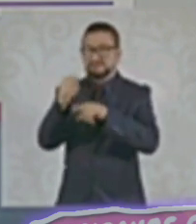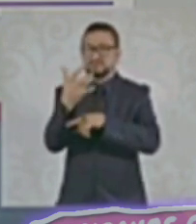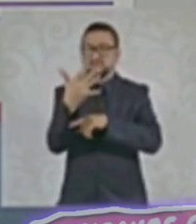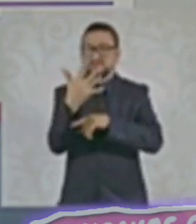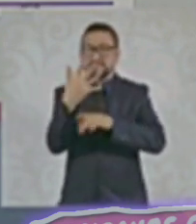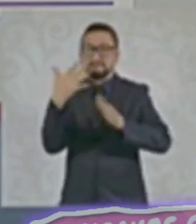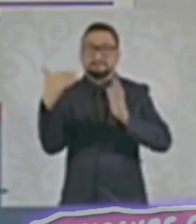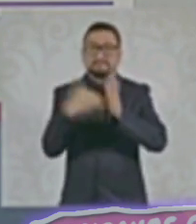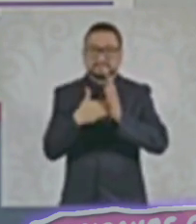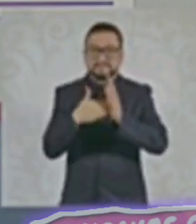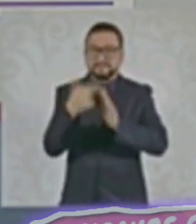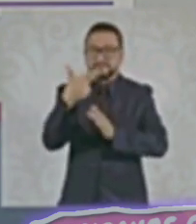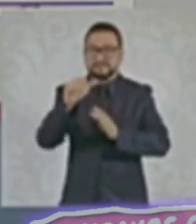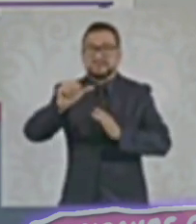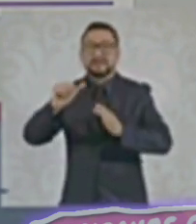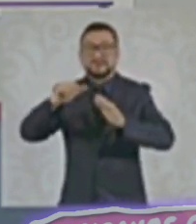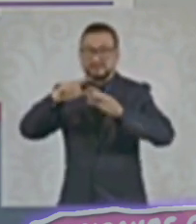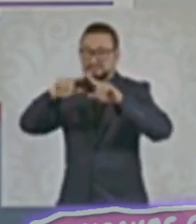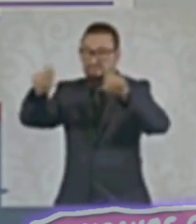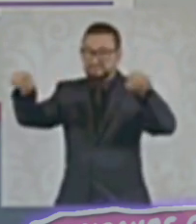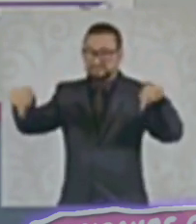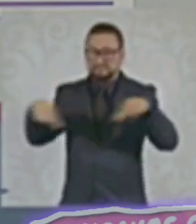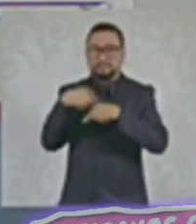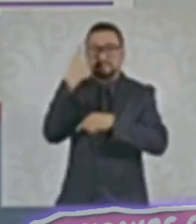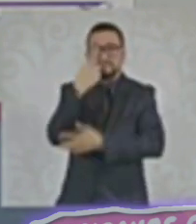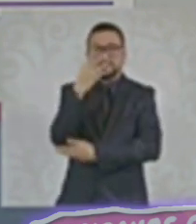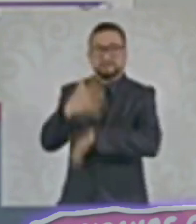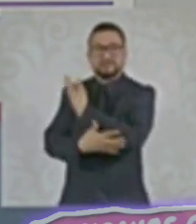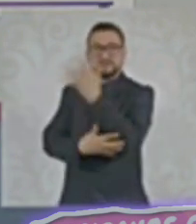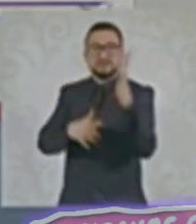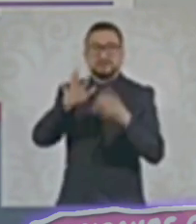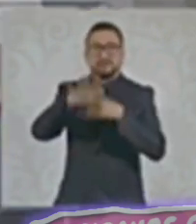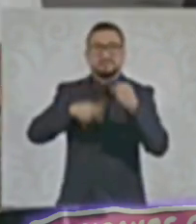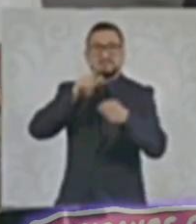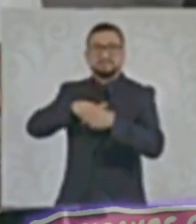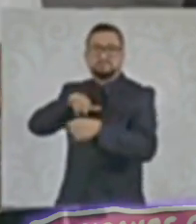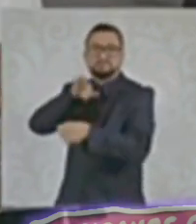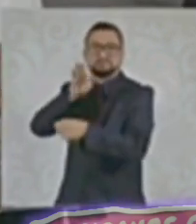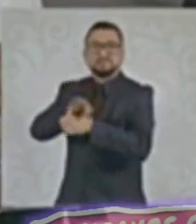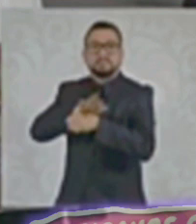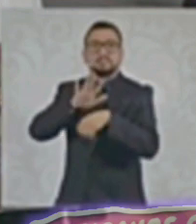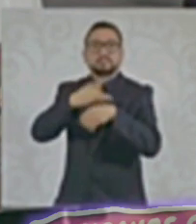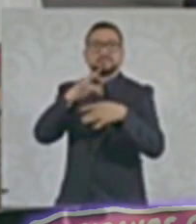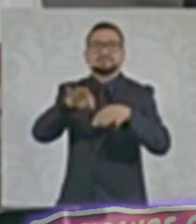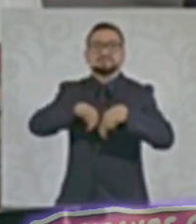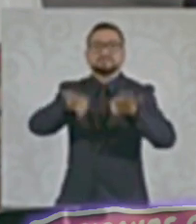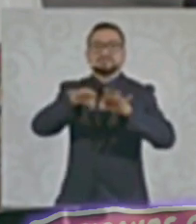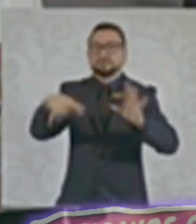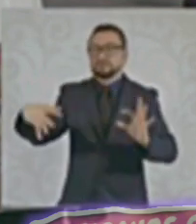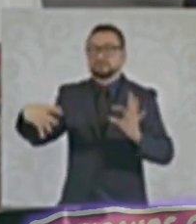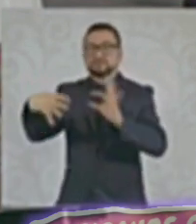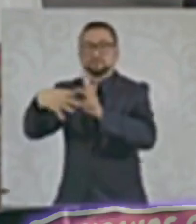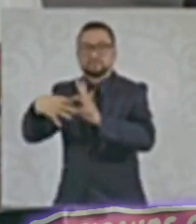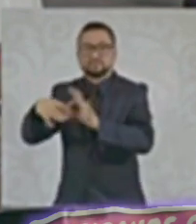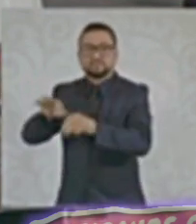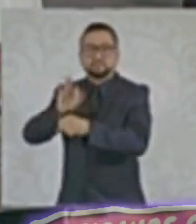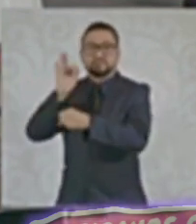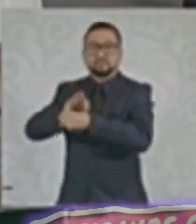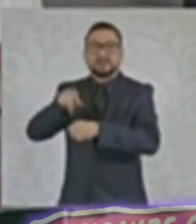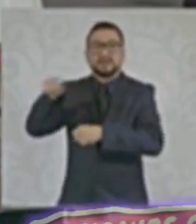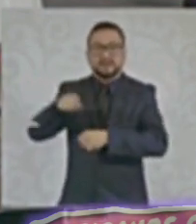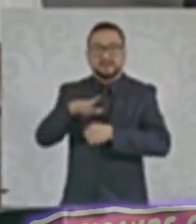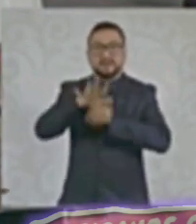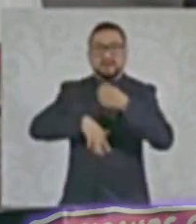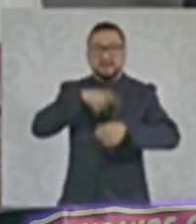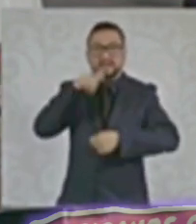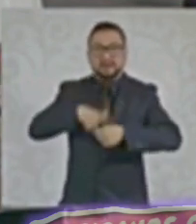50,000 hectáreas para la protección de flora y fauna y sobre todo porque conecta con un área de protección del mono araña y